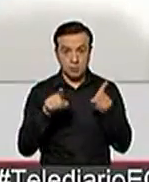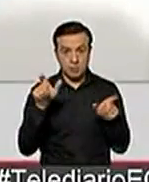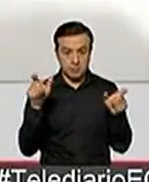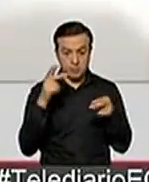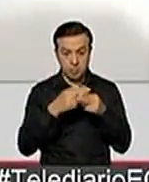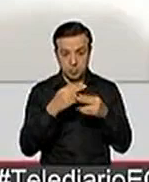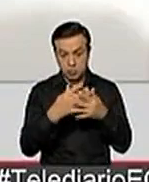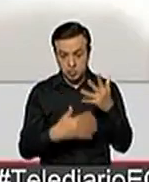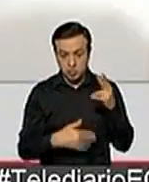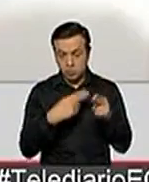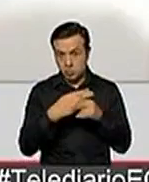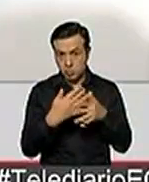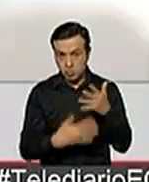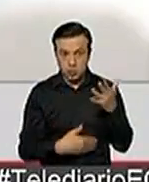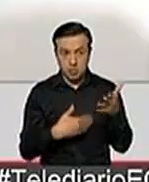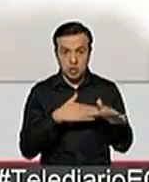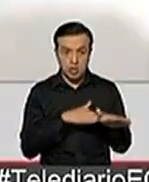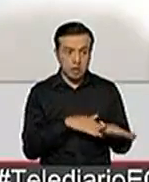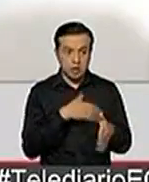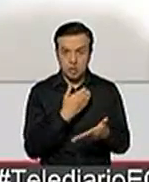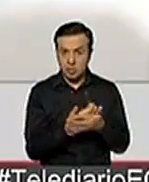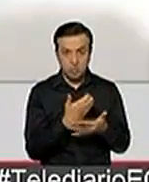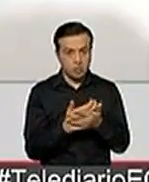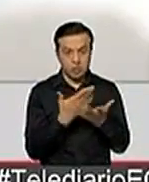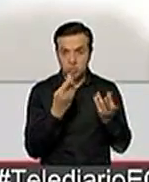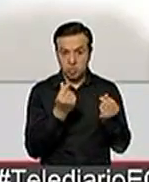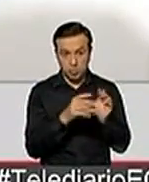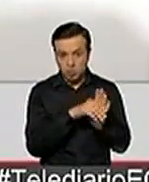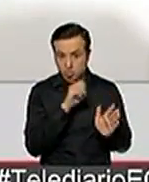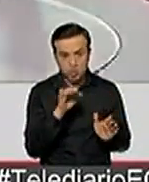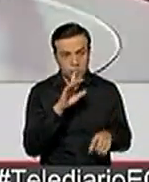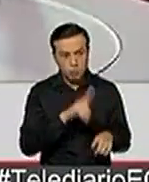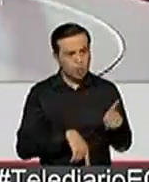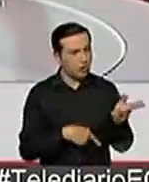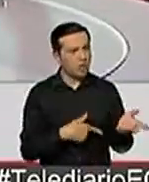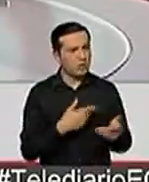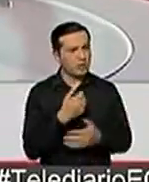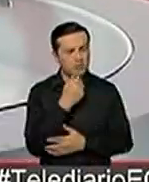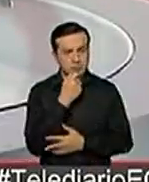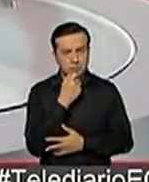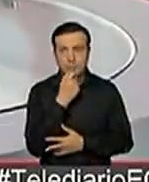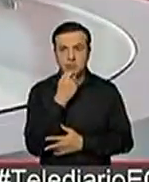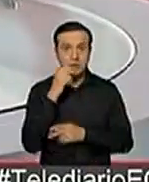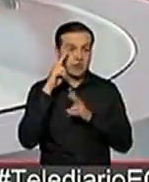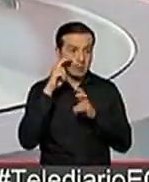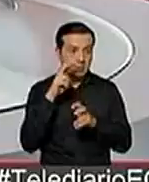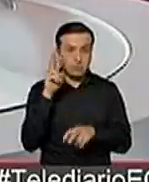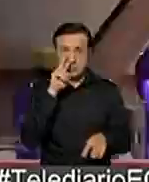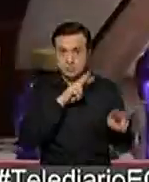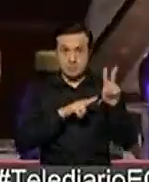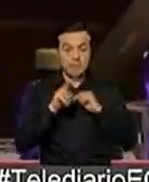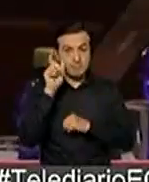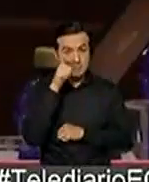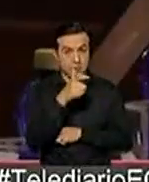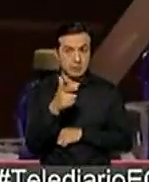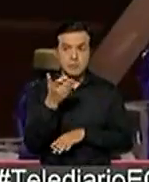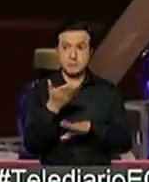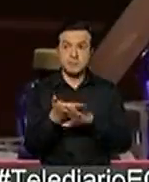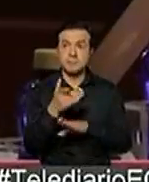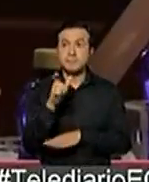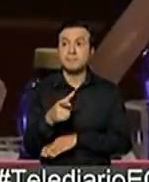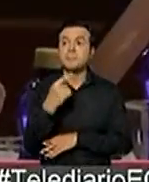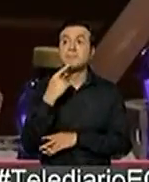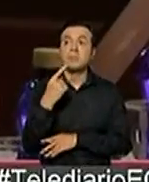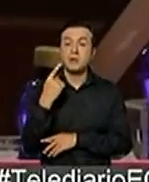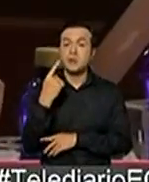personas que no pueden tener el respaldo económico suficiente para hacer la donación que se plantea. Esta investigación será entregada a la Fiscalía, según Verde Soto, como